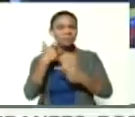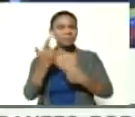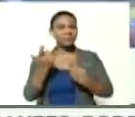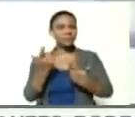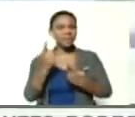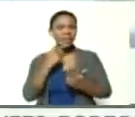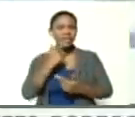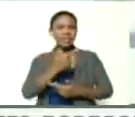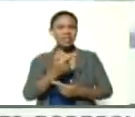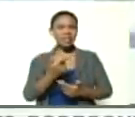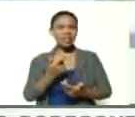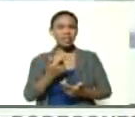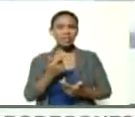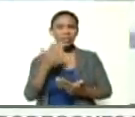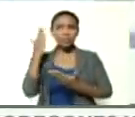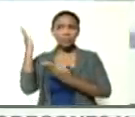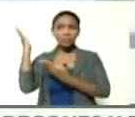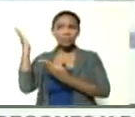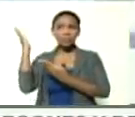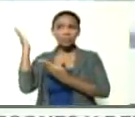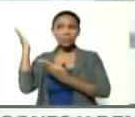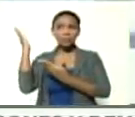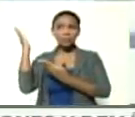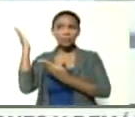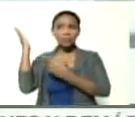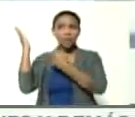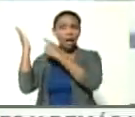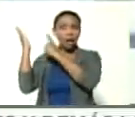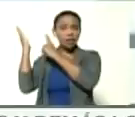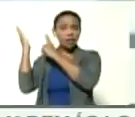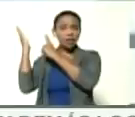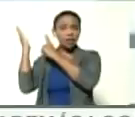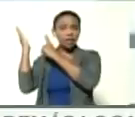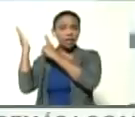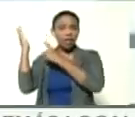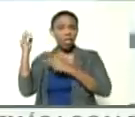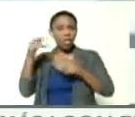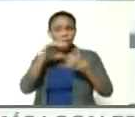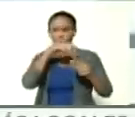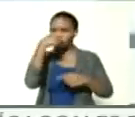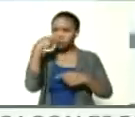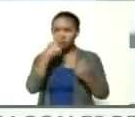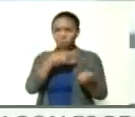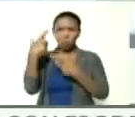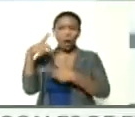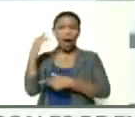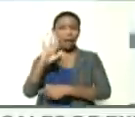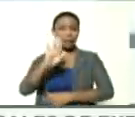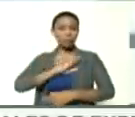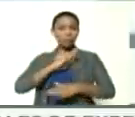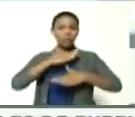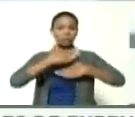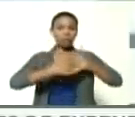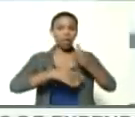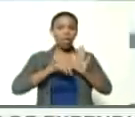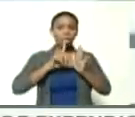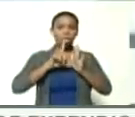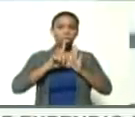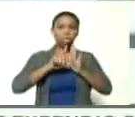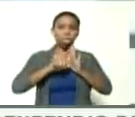a decir que, ahí está, el narcotráfico se está tomando lentamente a